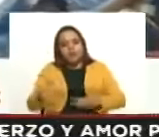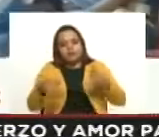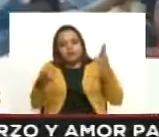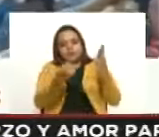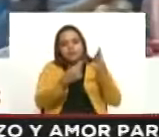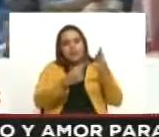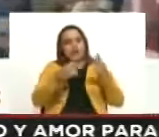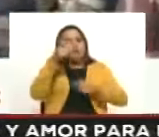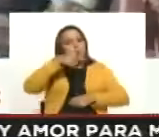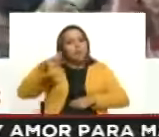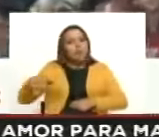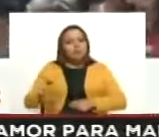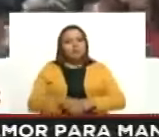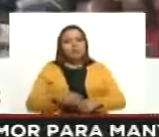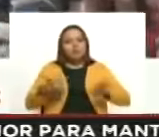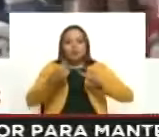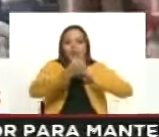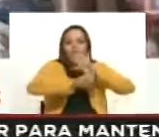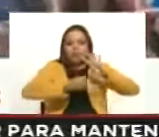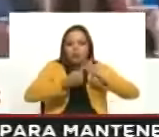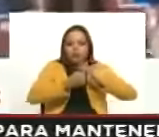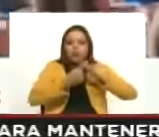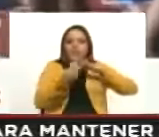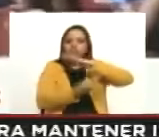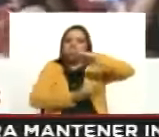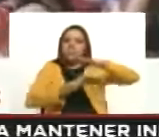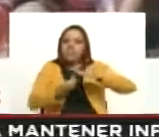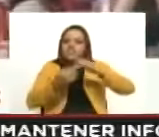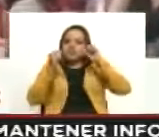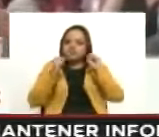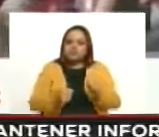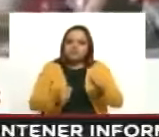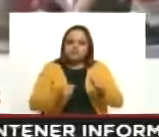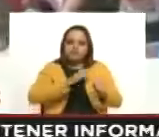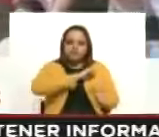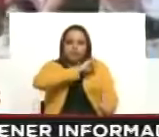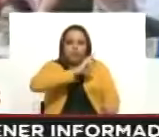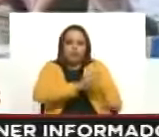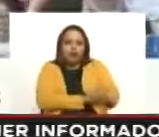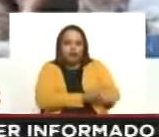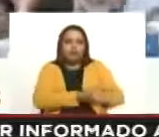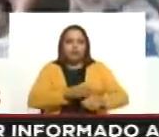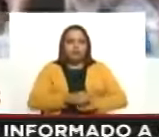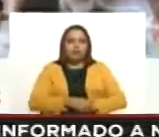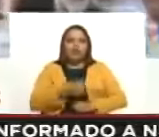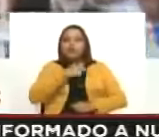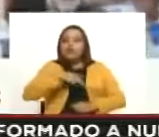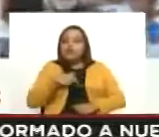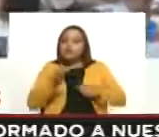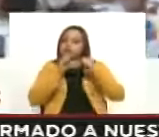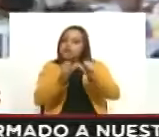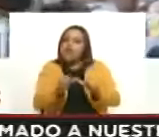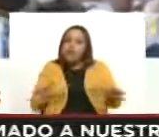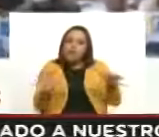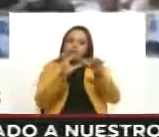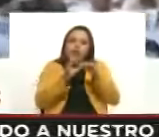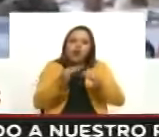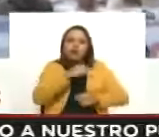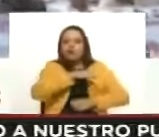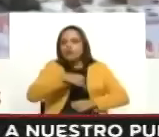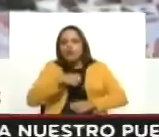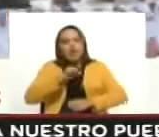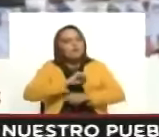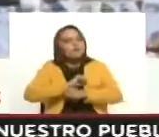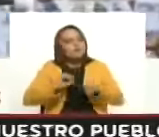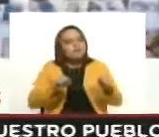popular. Son cuatro bases sólidas y si nos mantenemos unidos somos